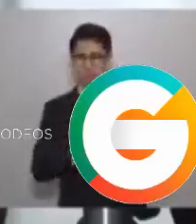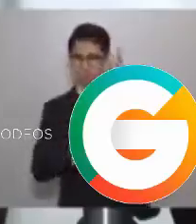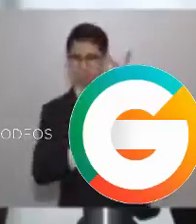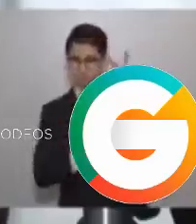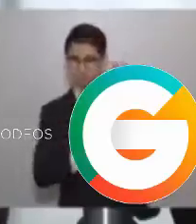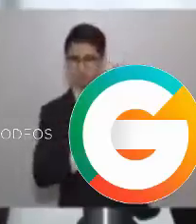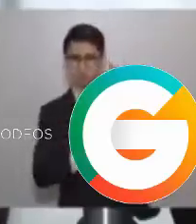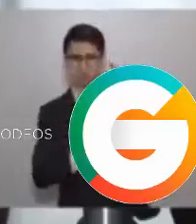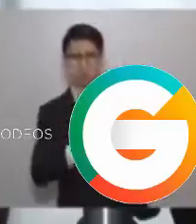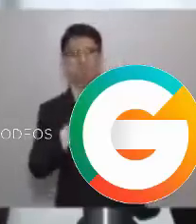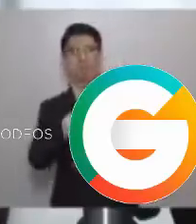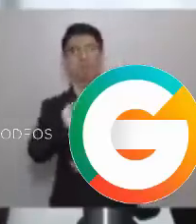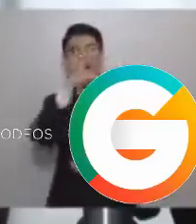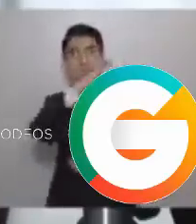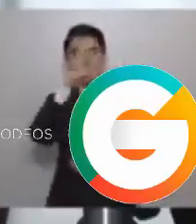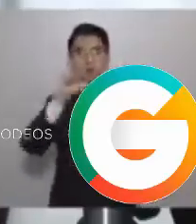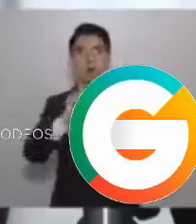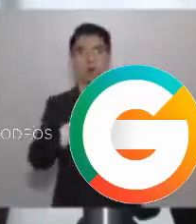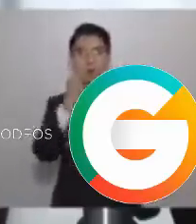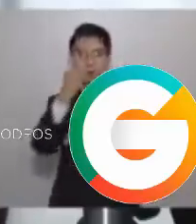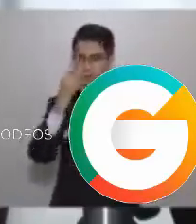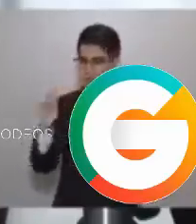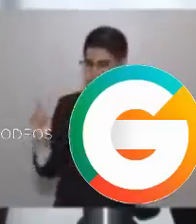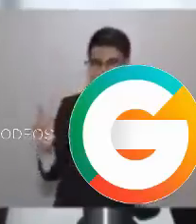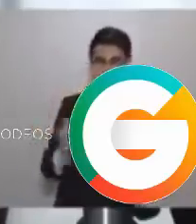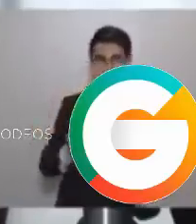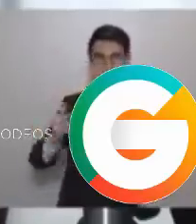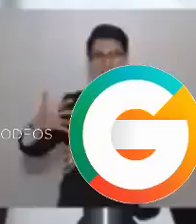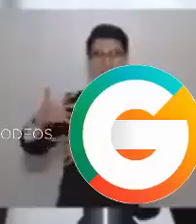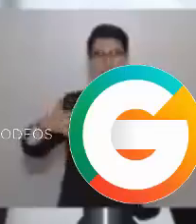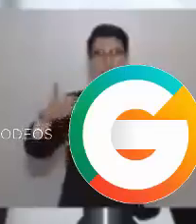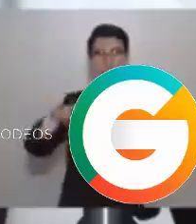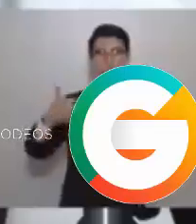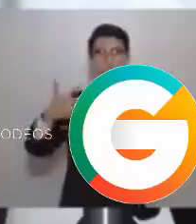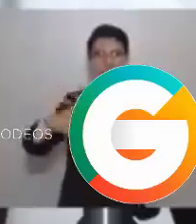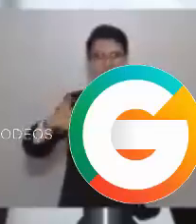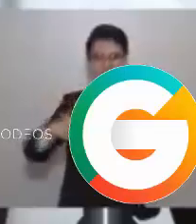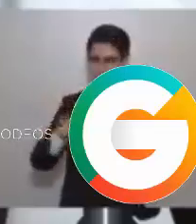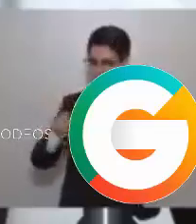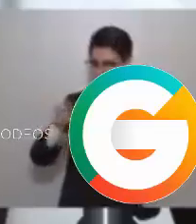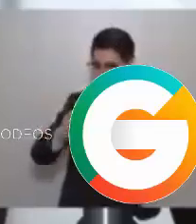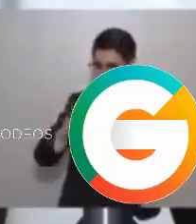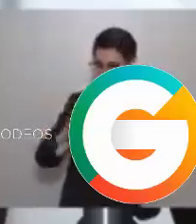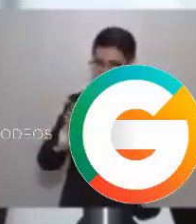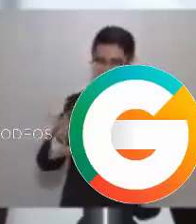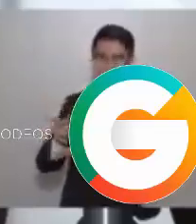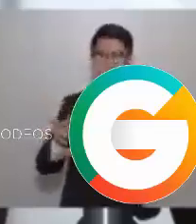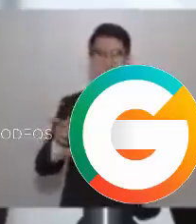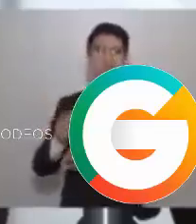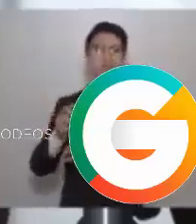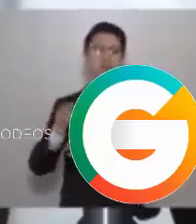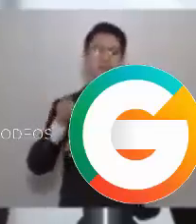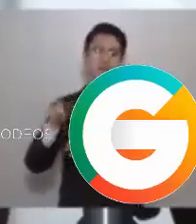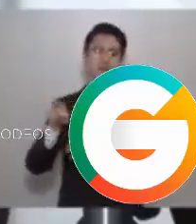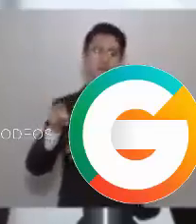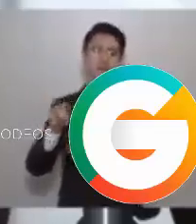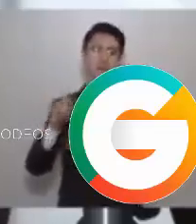inseguridad en el municipio de Ensenada, particularmente en San Vicente, es un lugar que no hemos tenido información de